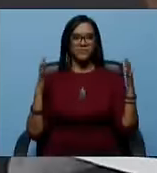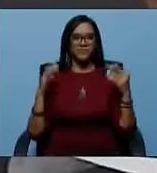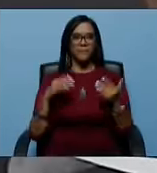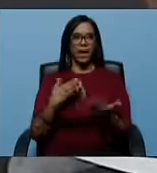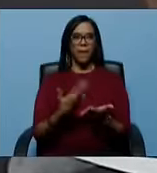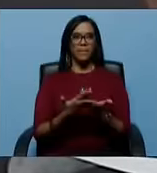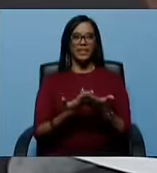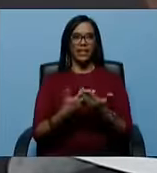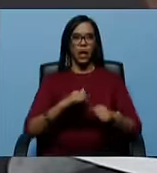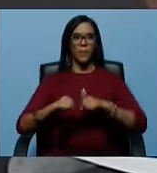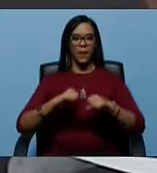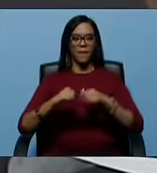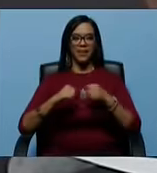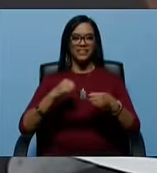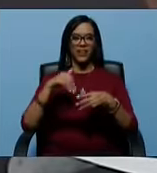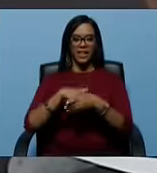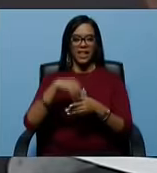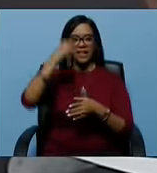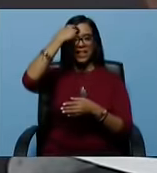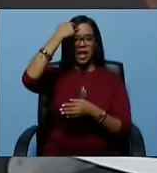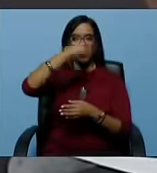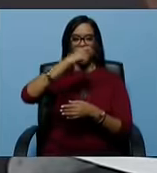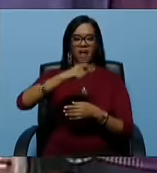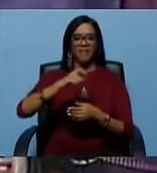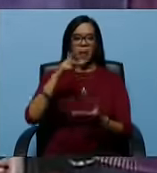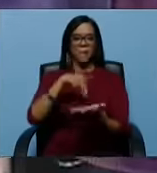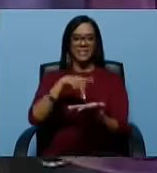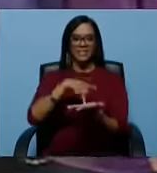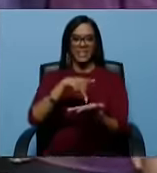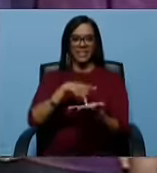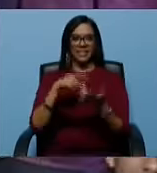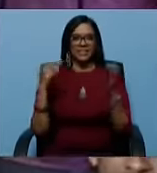Partido Movimiento Electoral del Pueblo, presente.